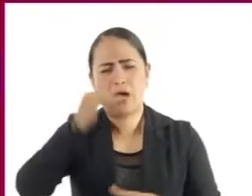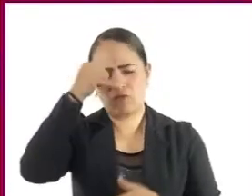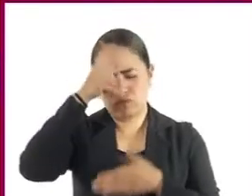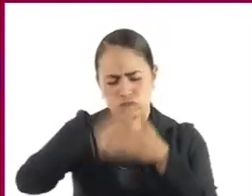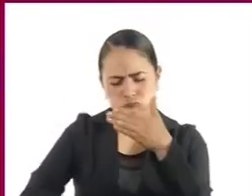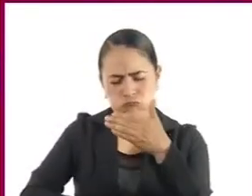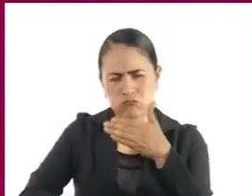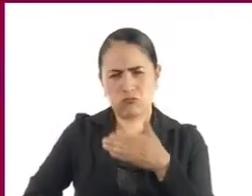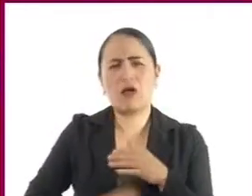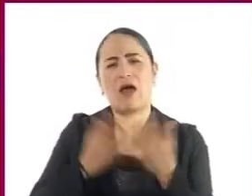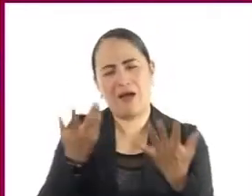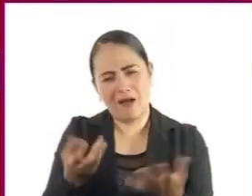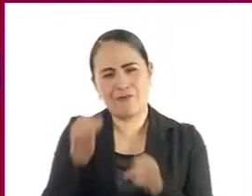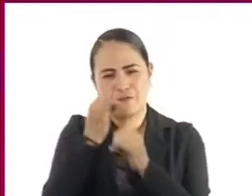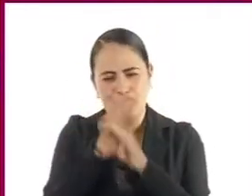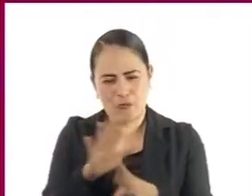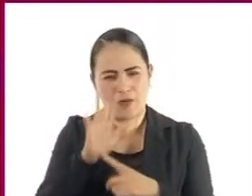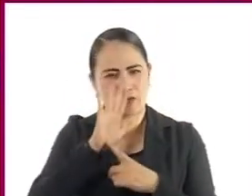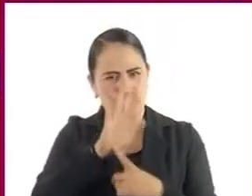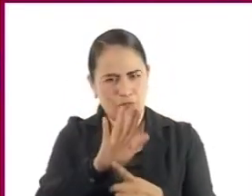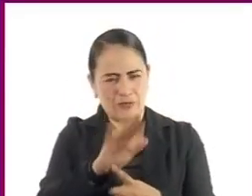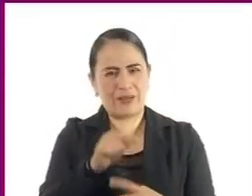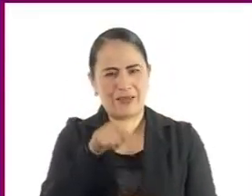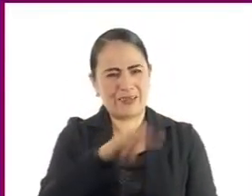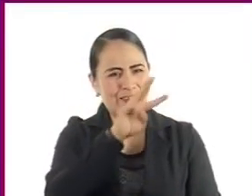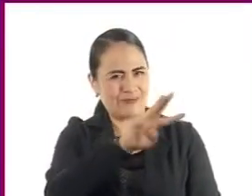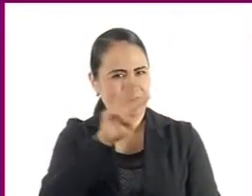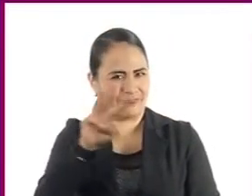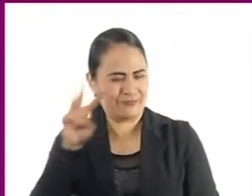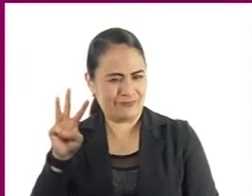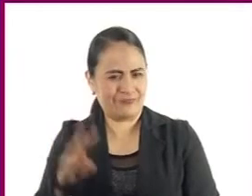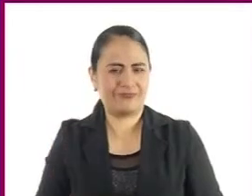siguiente información de un portal educativo.